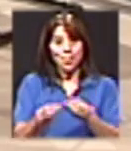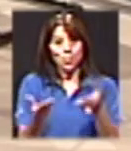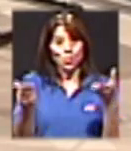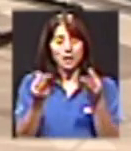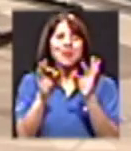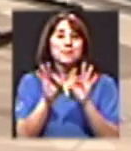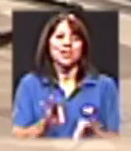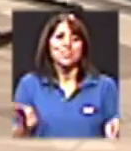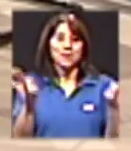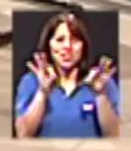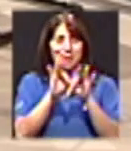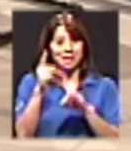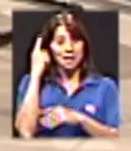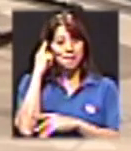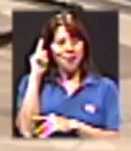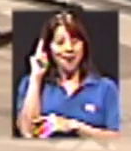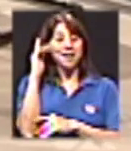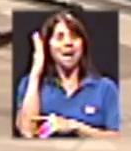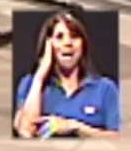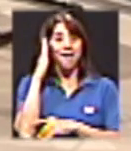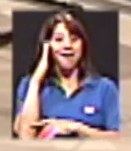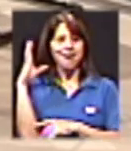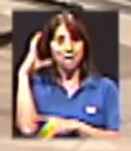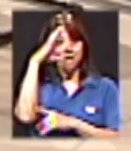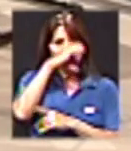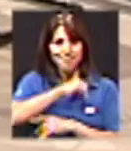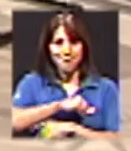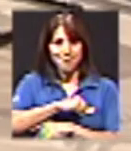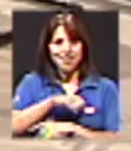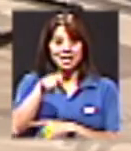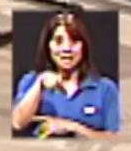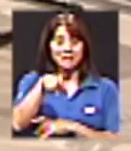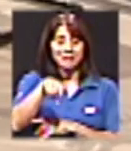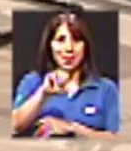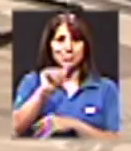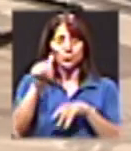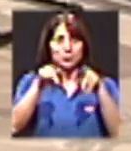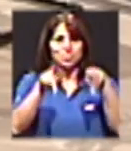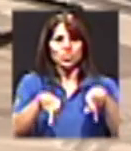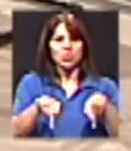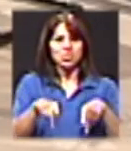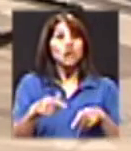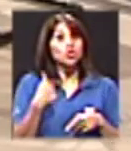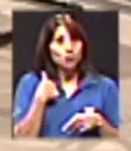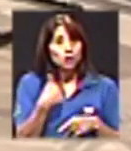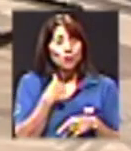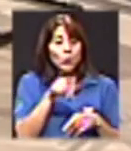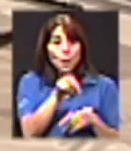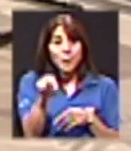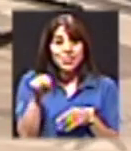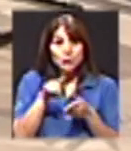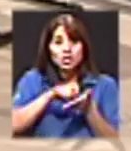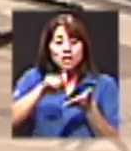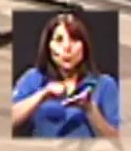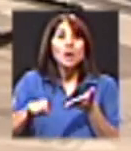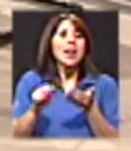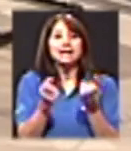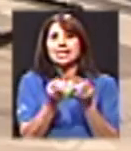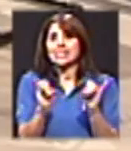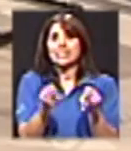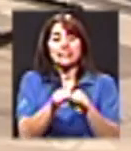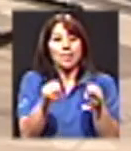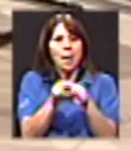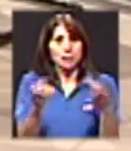conciencia de otro tipo de personas, de las necesidades de otro tipo de personas. Yo tuve compañeras descalzos, y tuve compañeras que